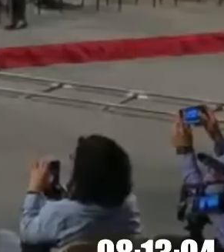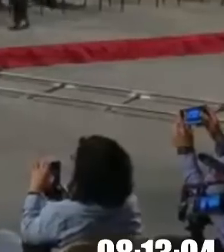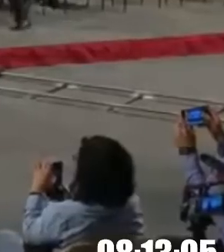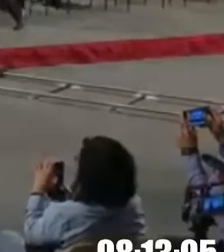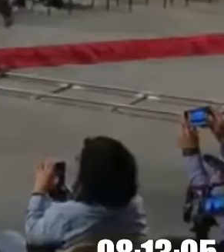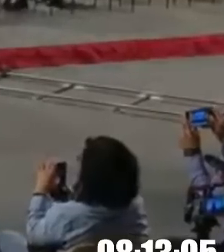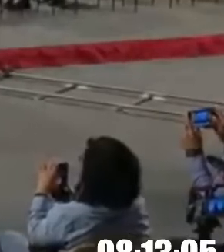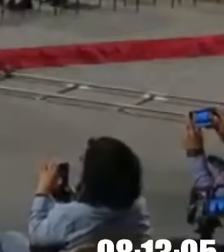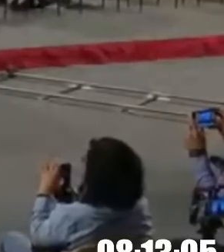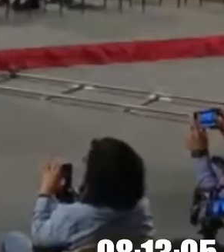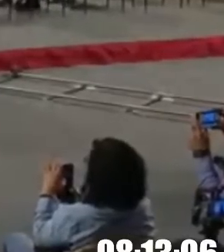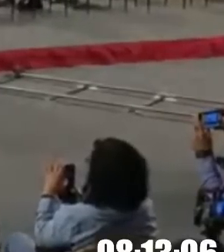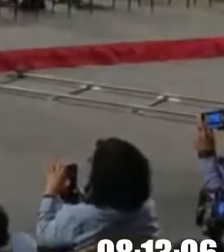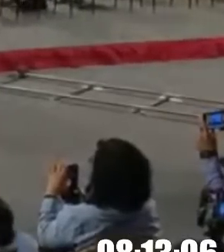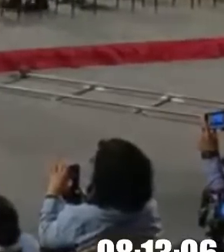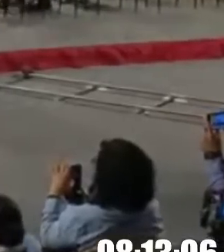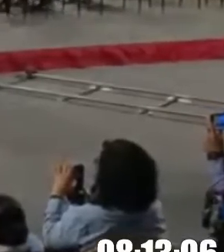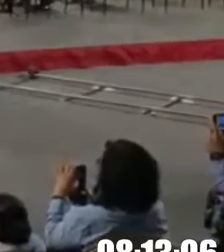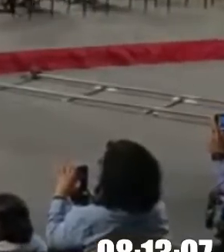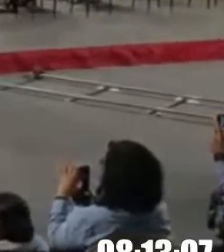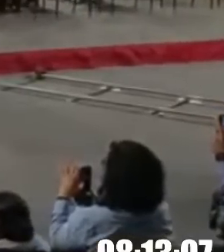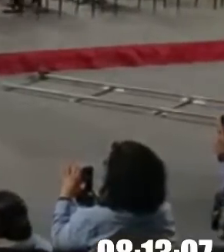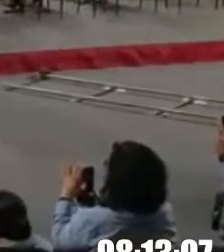nada más lo comento